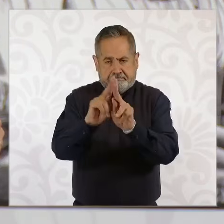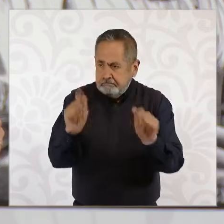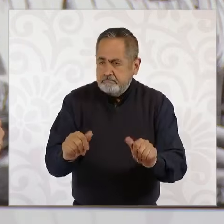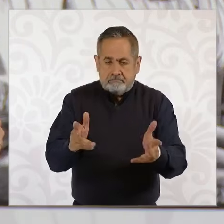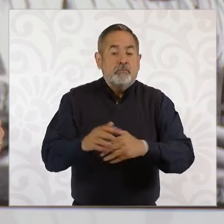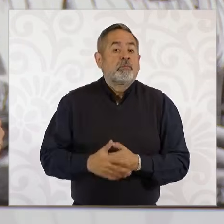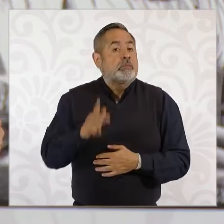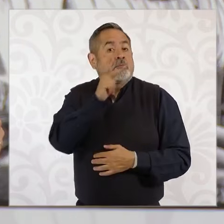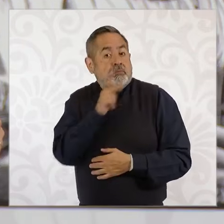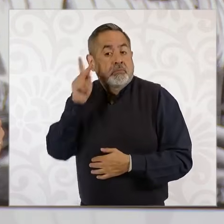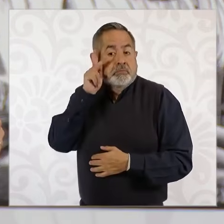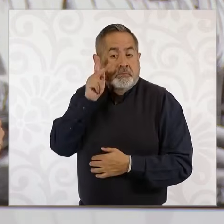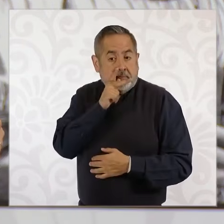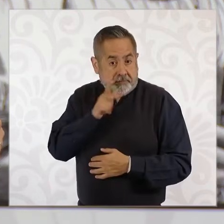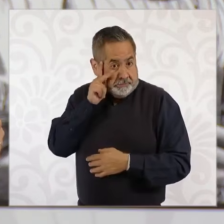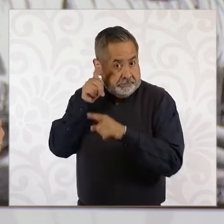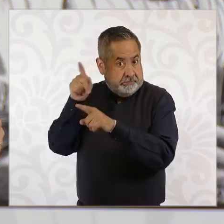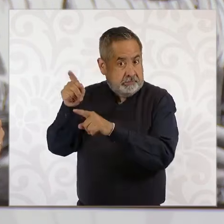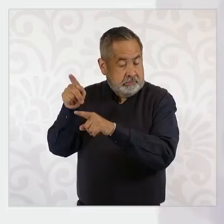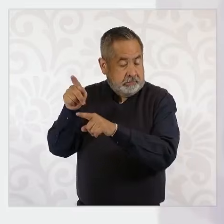El Papa ha estado